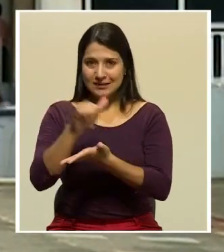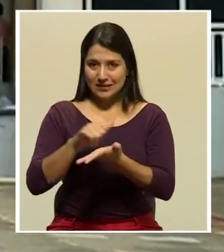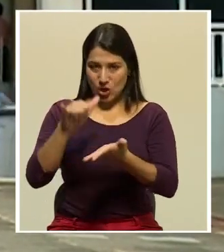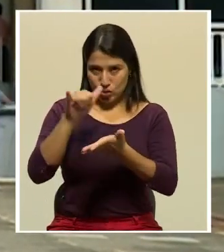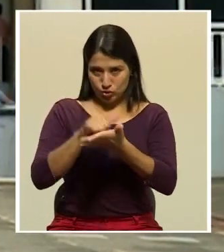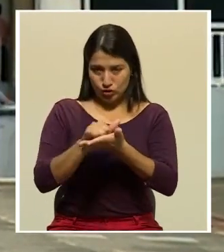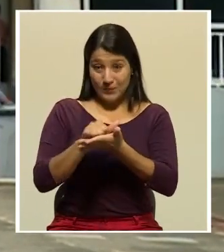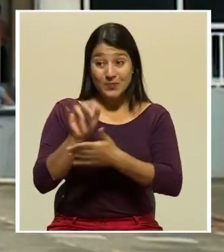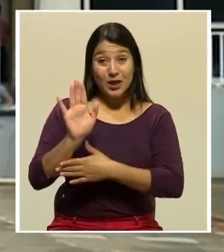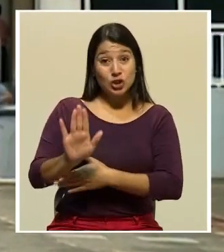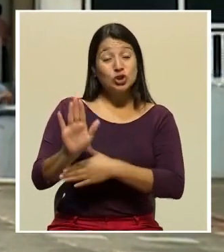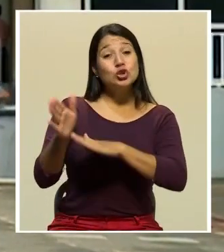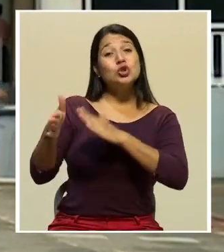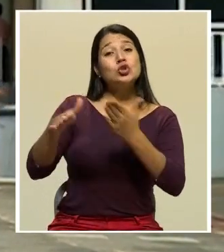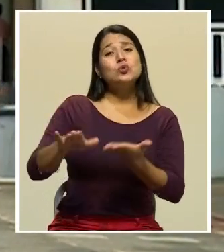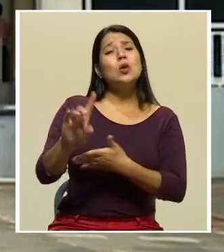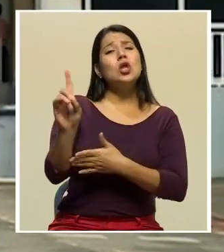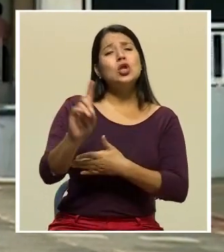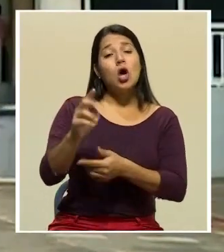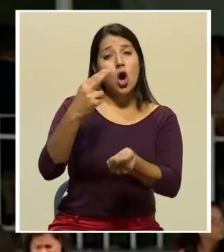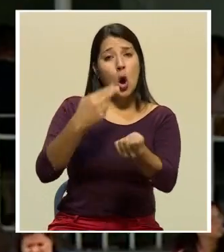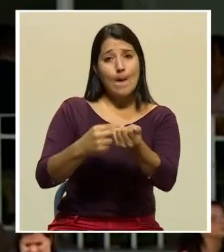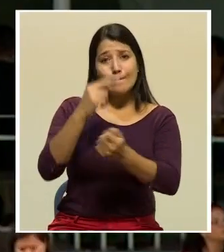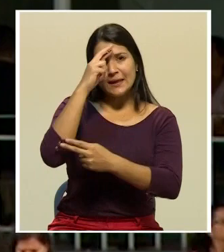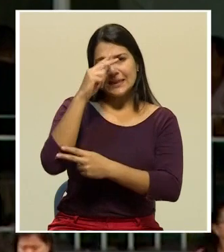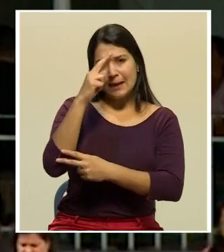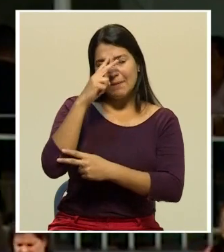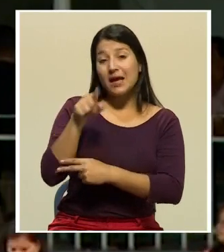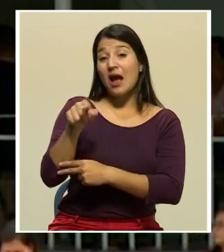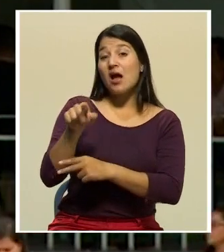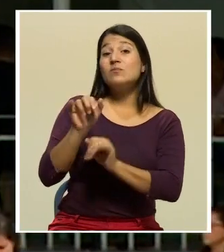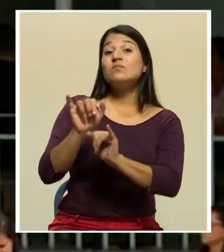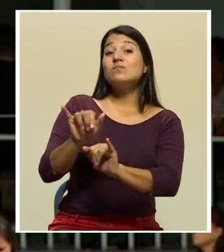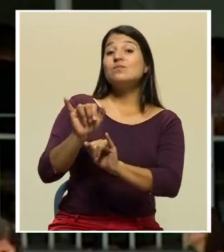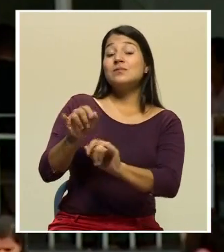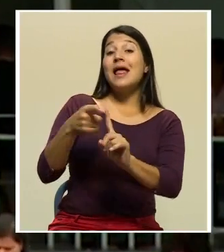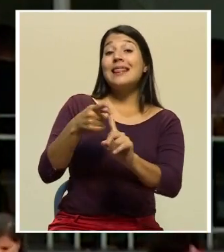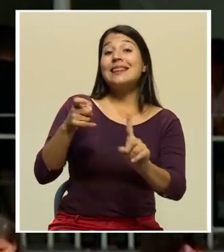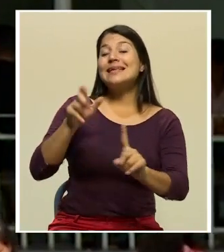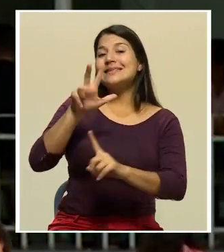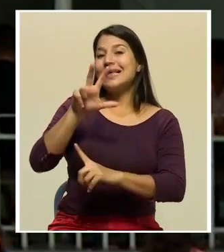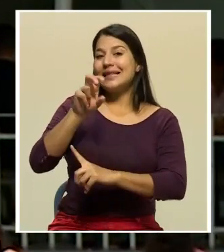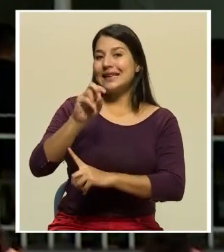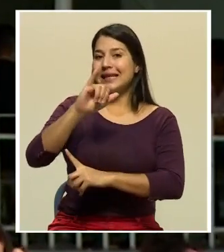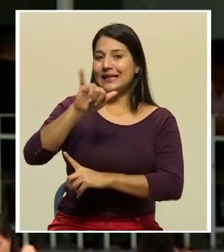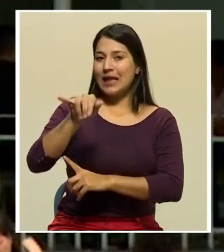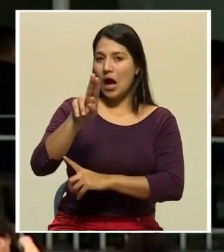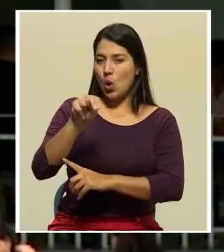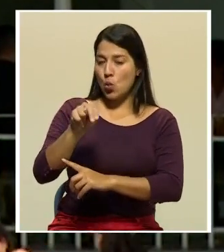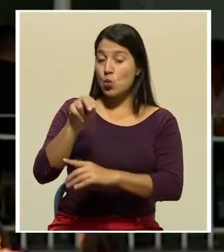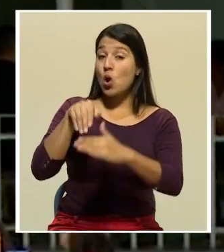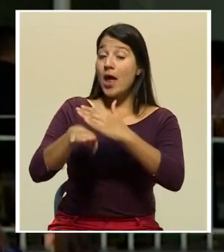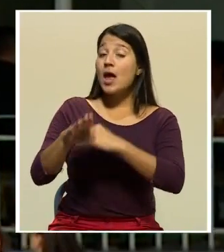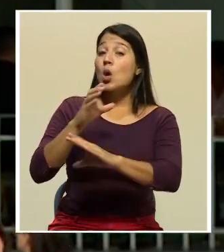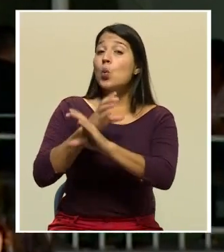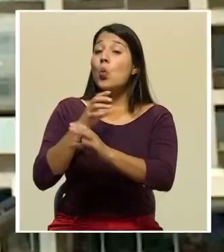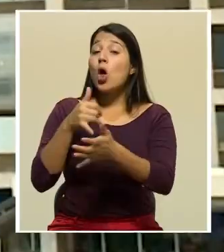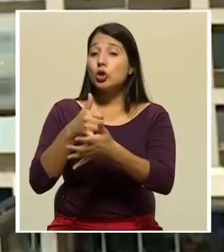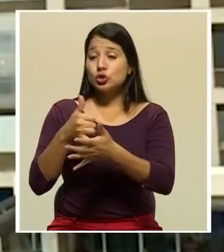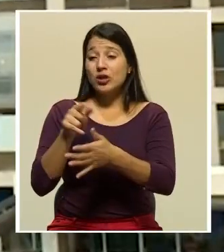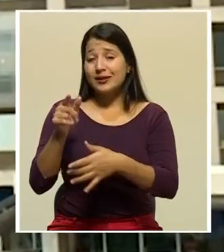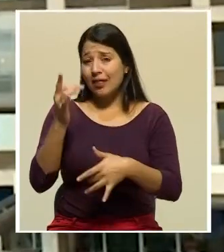El deceso ocurrió en el Hospital México, donde se encontraba internada desde el 30 de junio en cuidados intensivos. La mujer fue diagnosticada